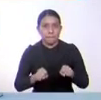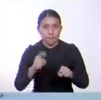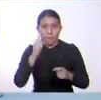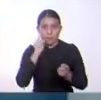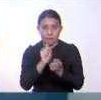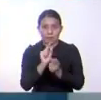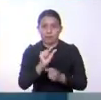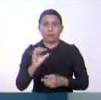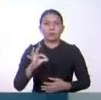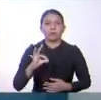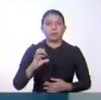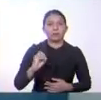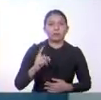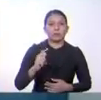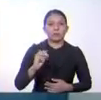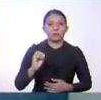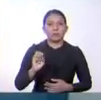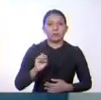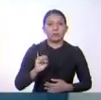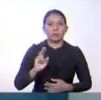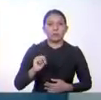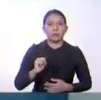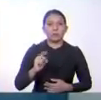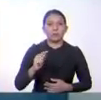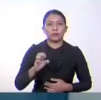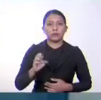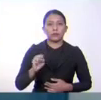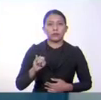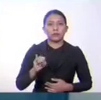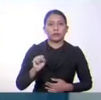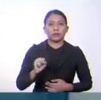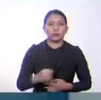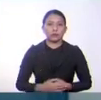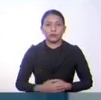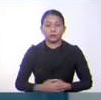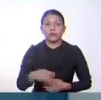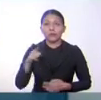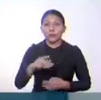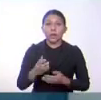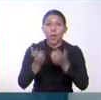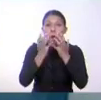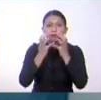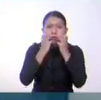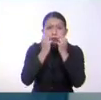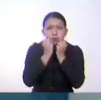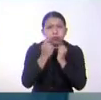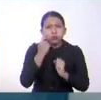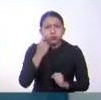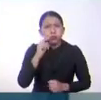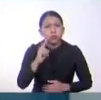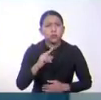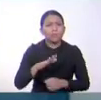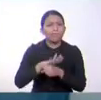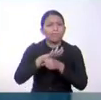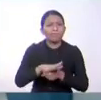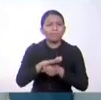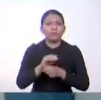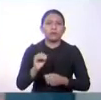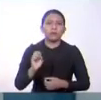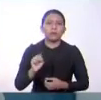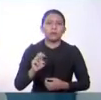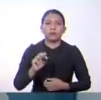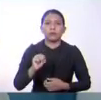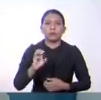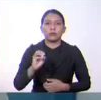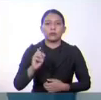como fotosíntesis. Ese reservorio de agua también ayuda a mantener la presión osmótica de las células, porque